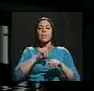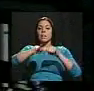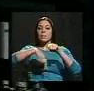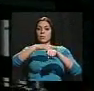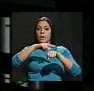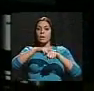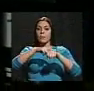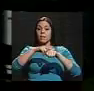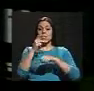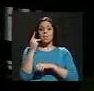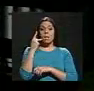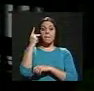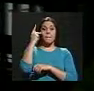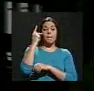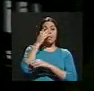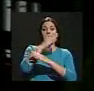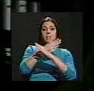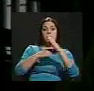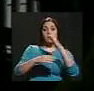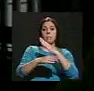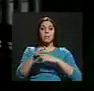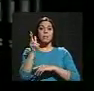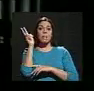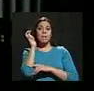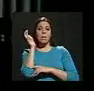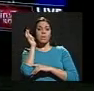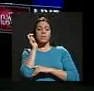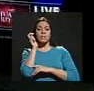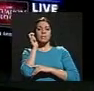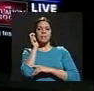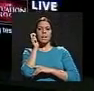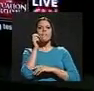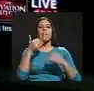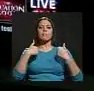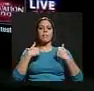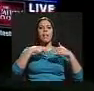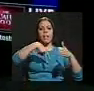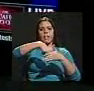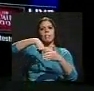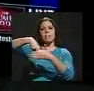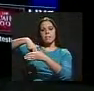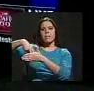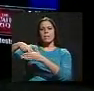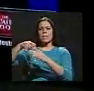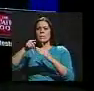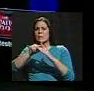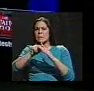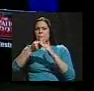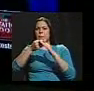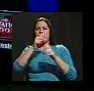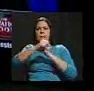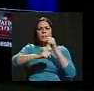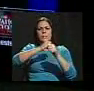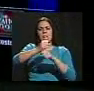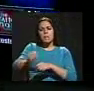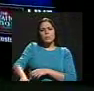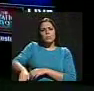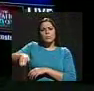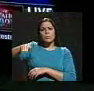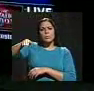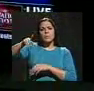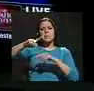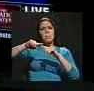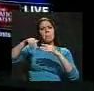Naturalmente, al tener sus padres una discapacidad auditiva, existen algunas limitaciones durante los primeros años que se disipan conforme